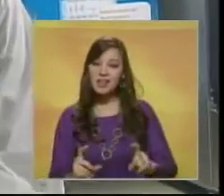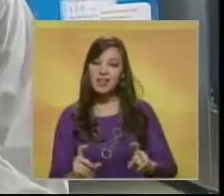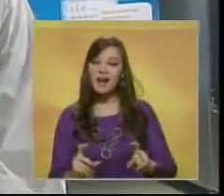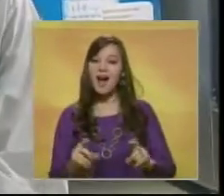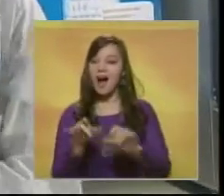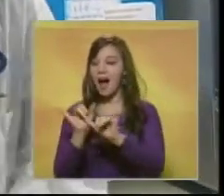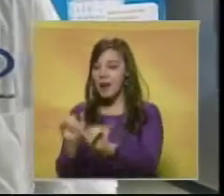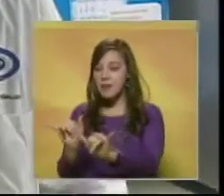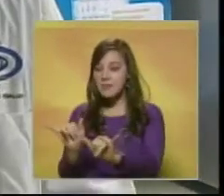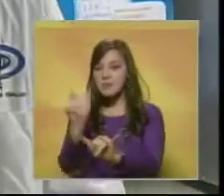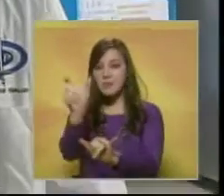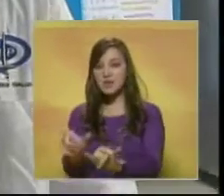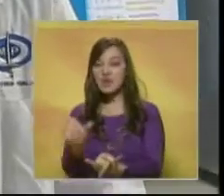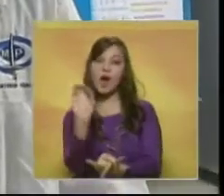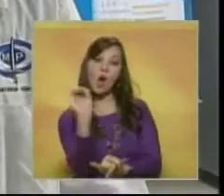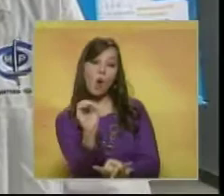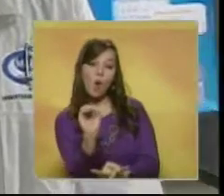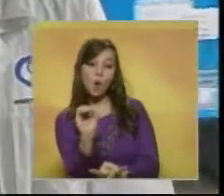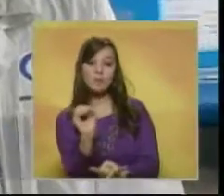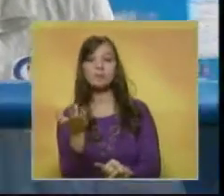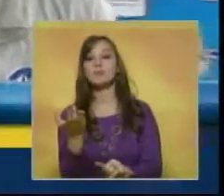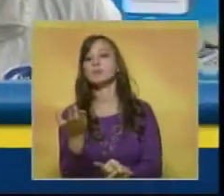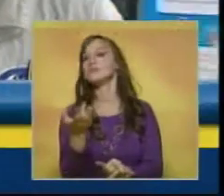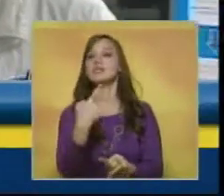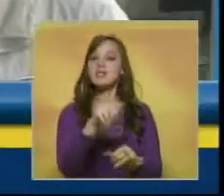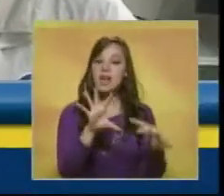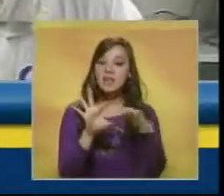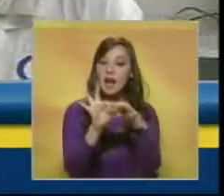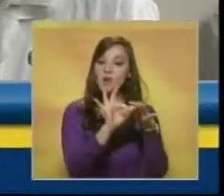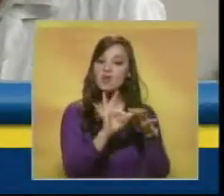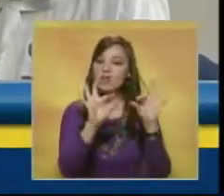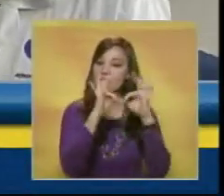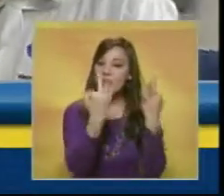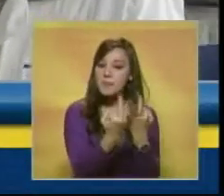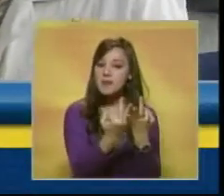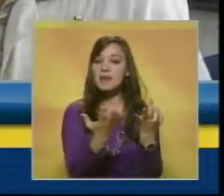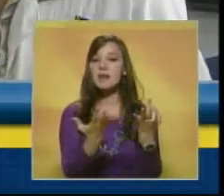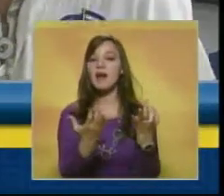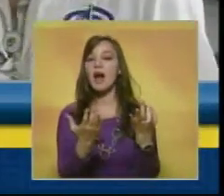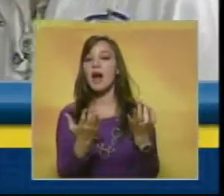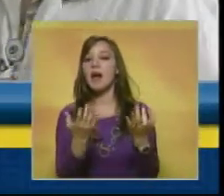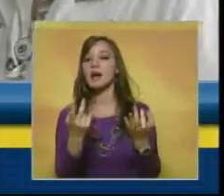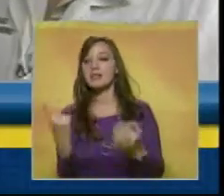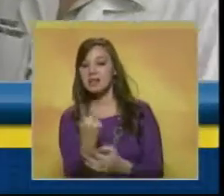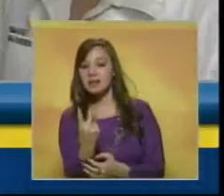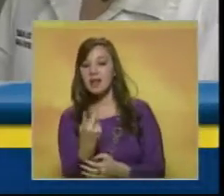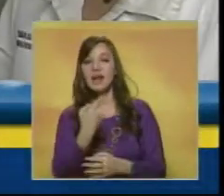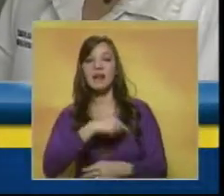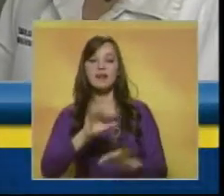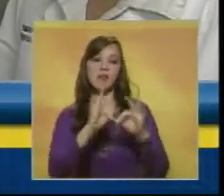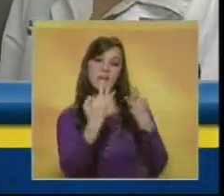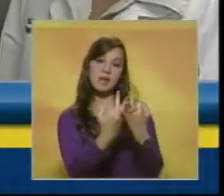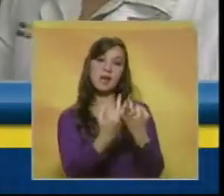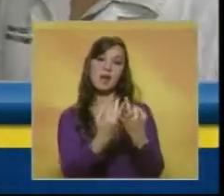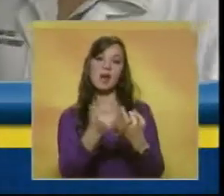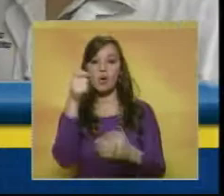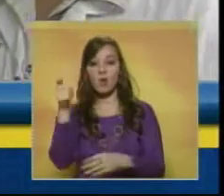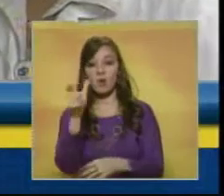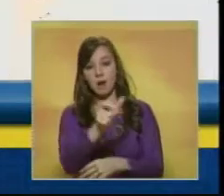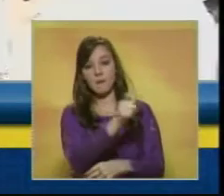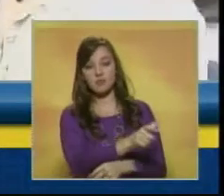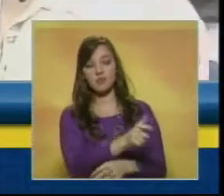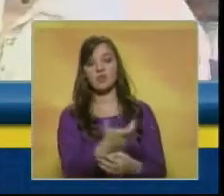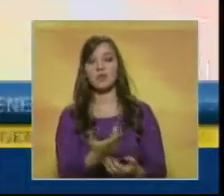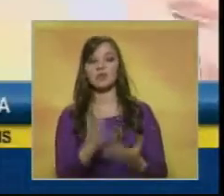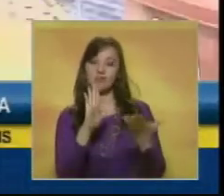de la misma persona o si es una relación filial, que esta persona pues guarda un vínculo biológico tanto con los familiares que